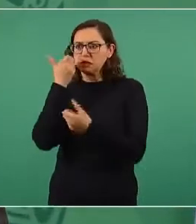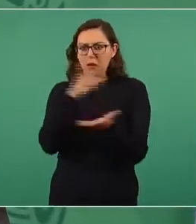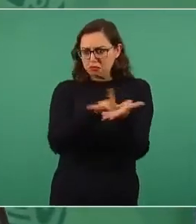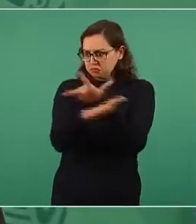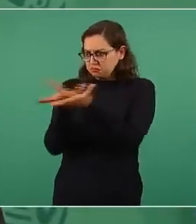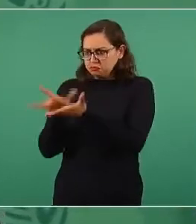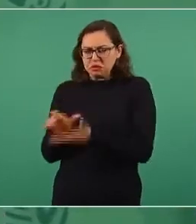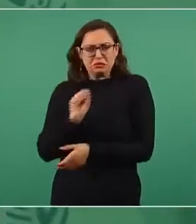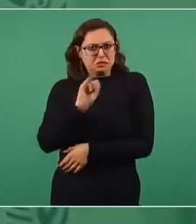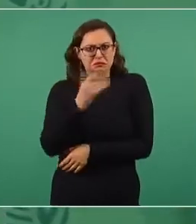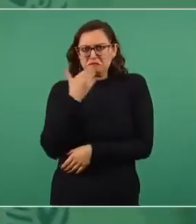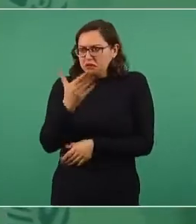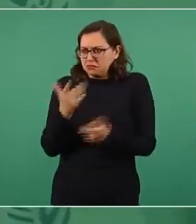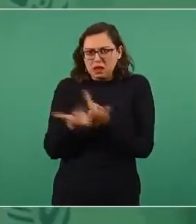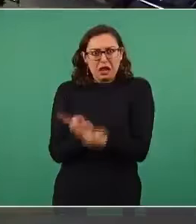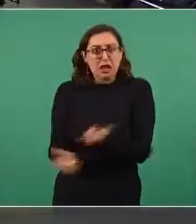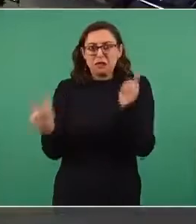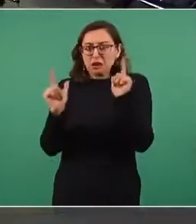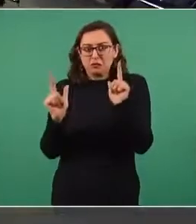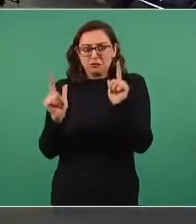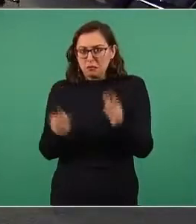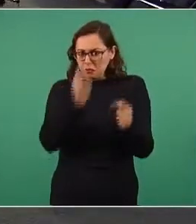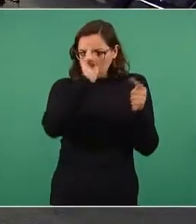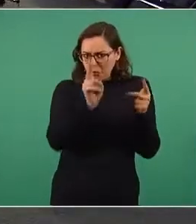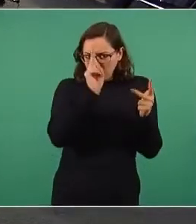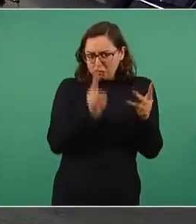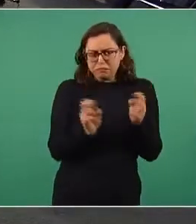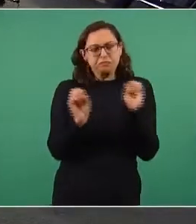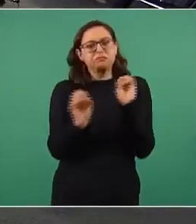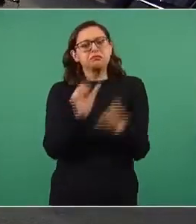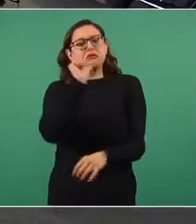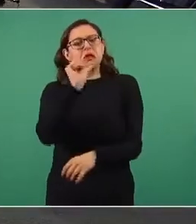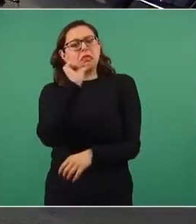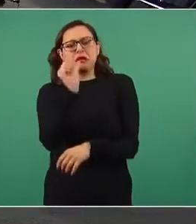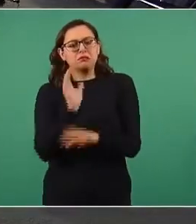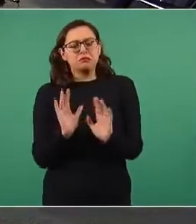Casi no tienen restricciones. Hay más restricciones en Estados Unidos que aquí.